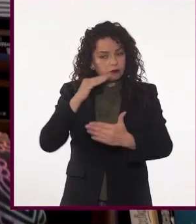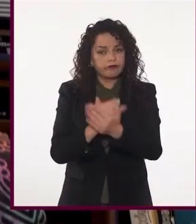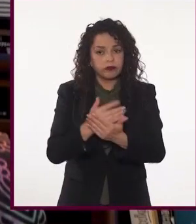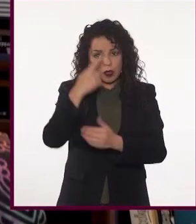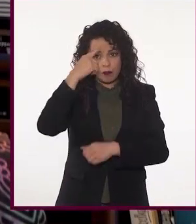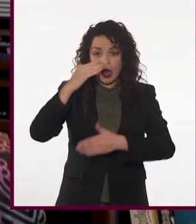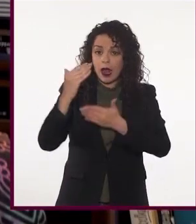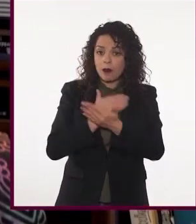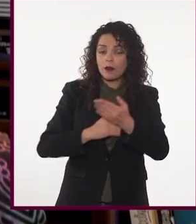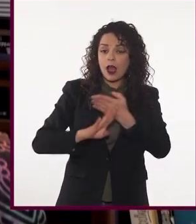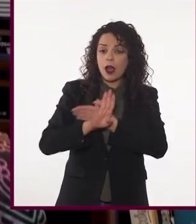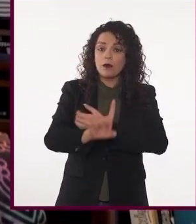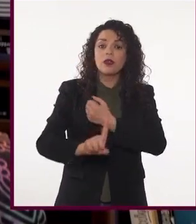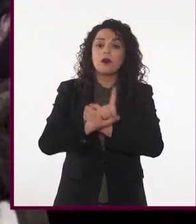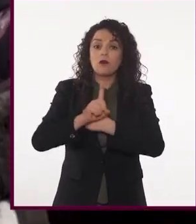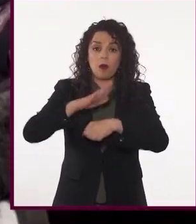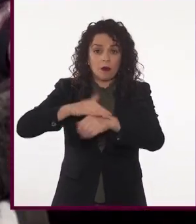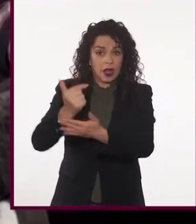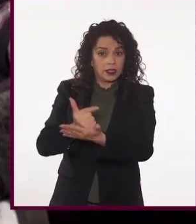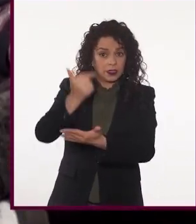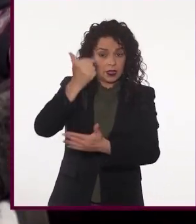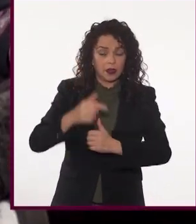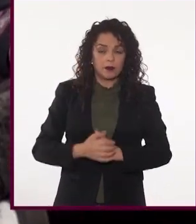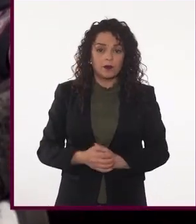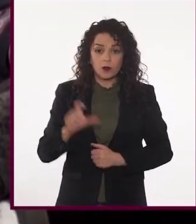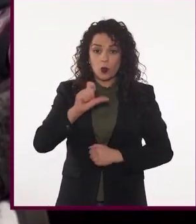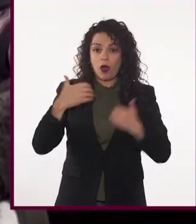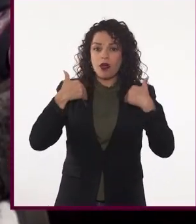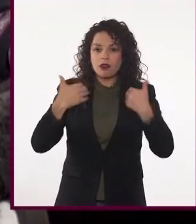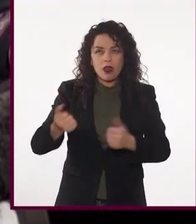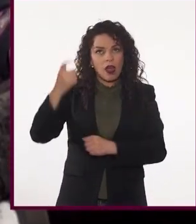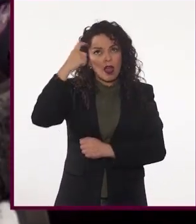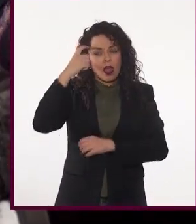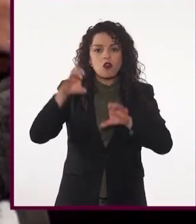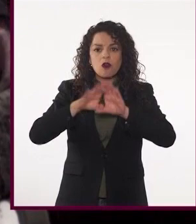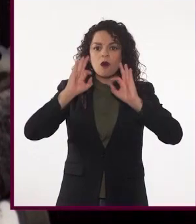sin consecuencias mayores. La sociedad puede cambiar cuando